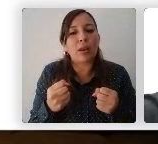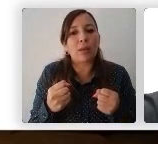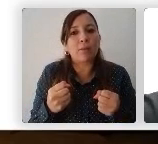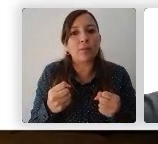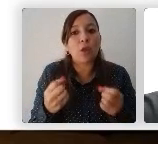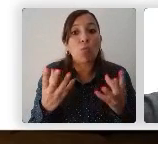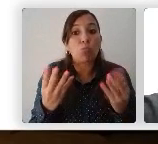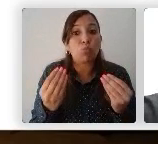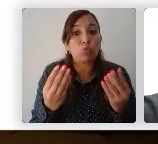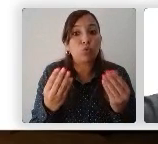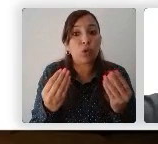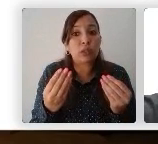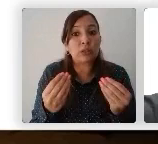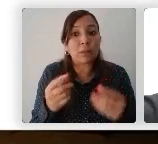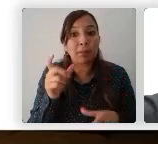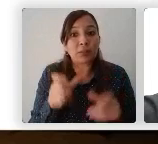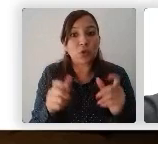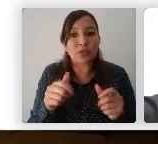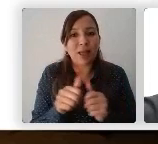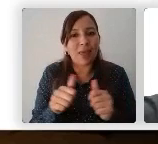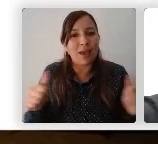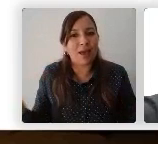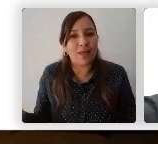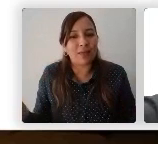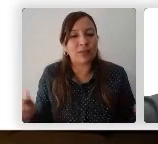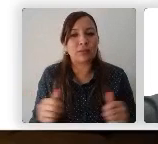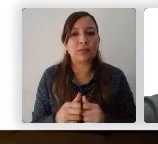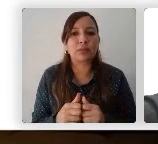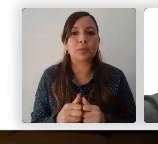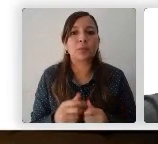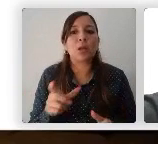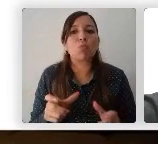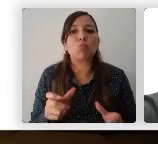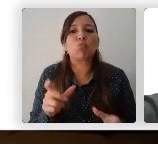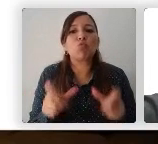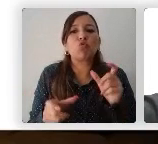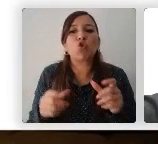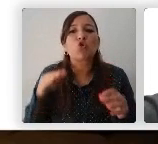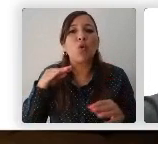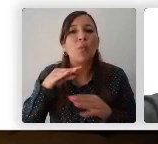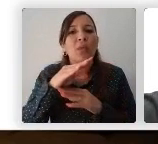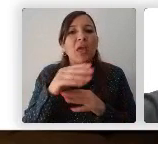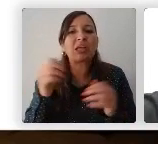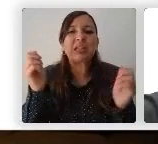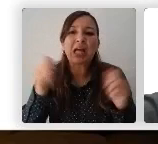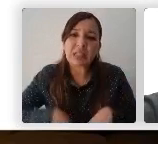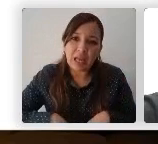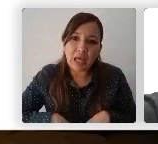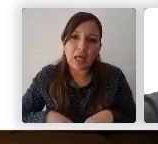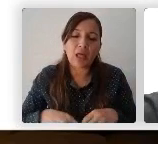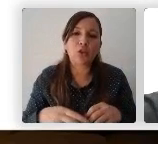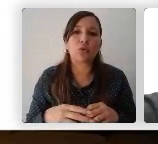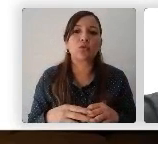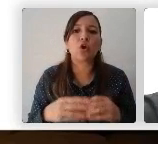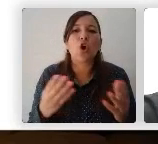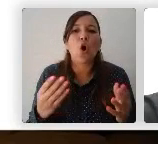lugares, de muchos recuerdos que hemos estado manteniendo producto de los viajes o de los momentos felices